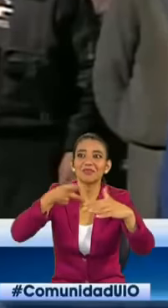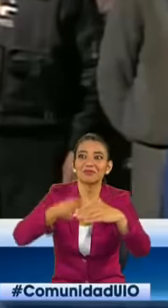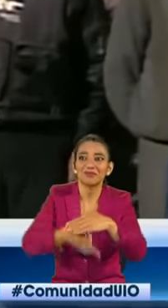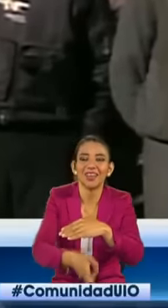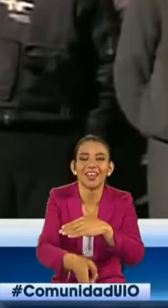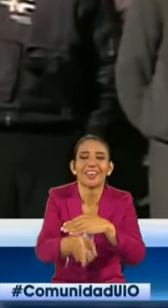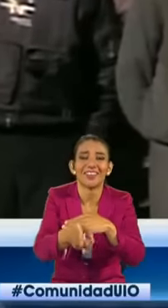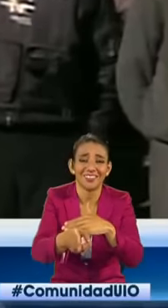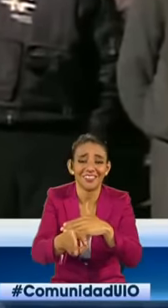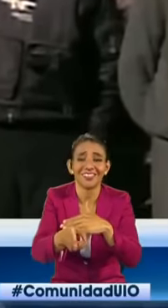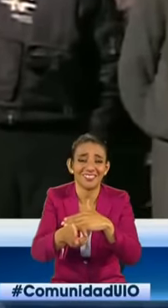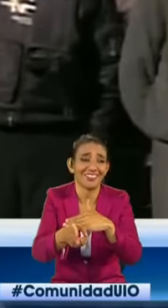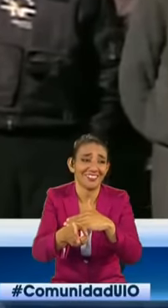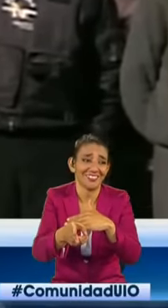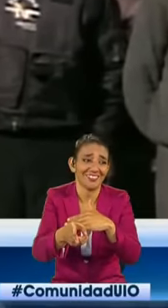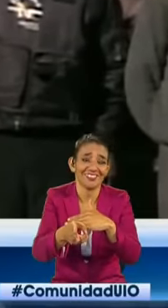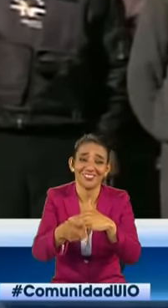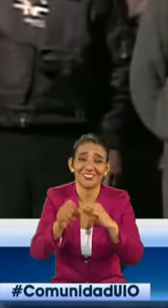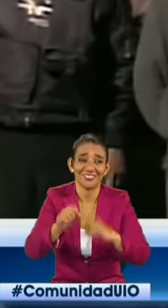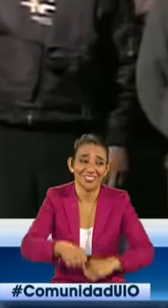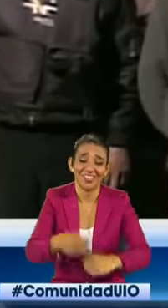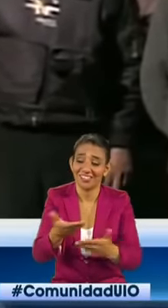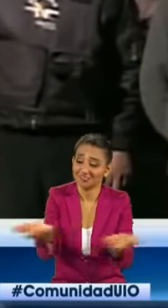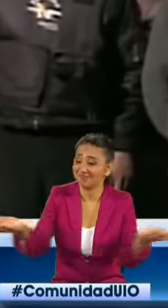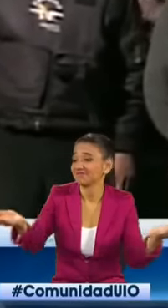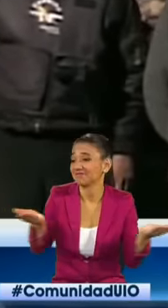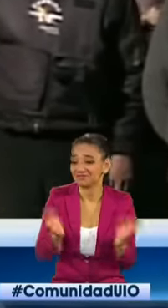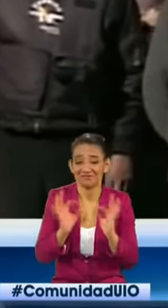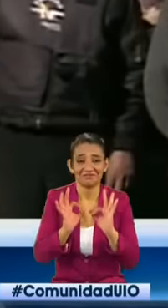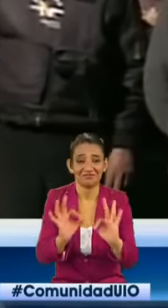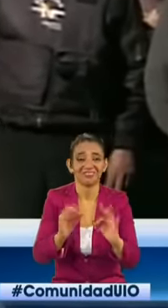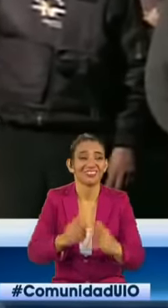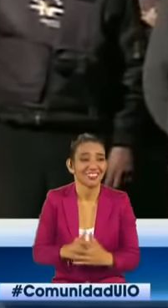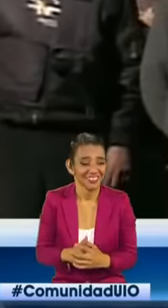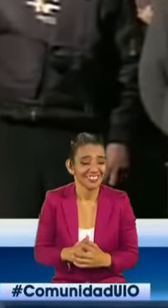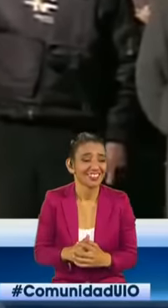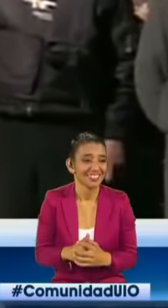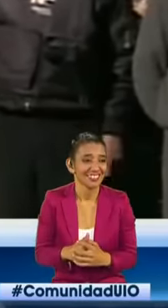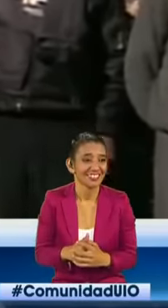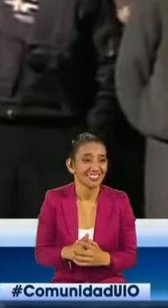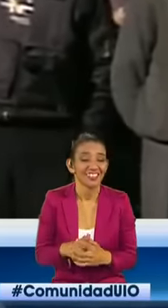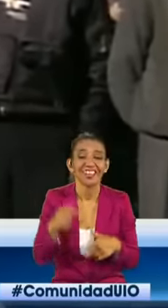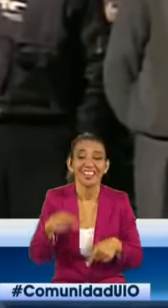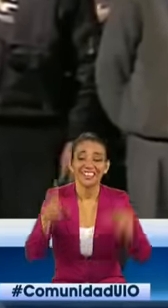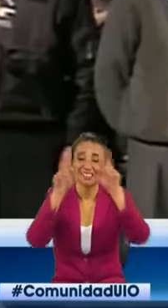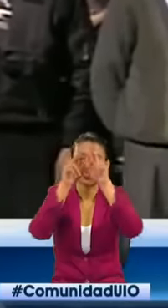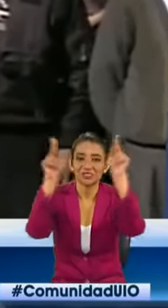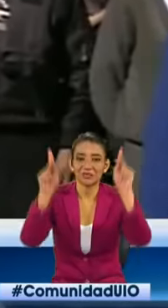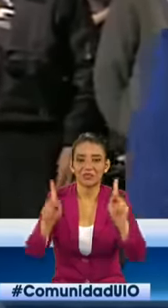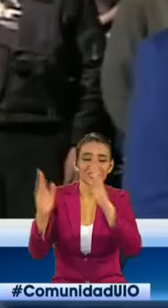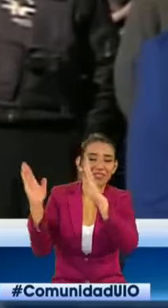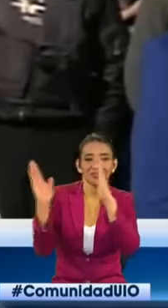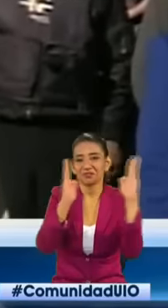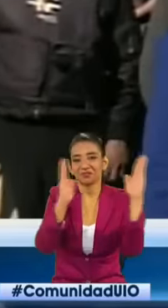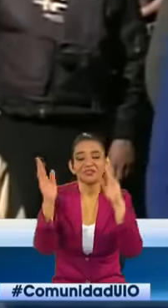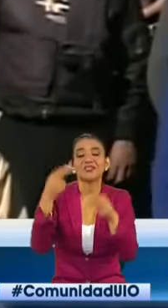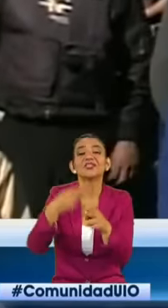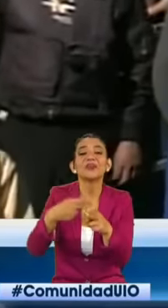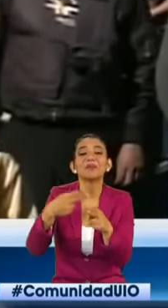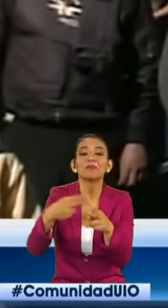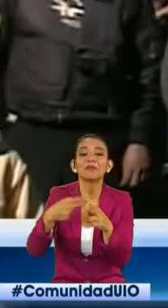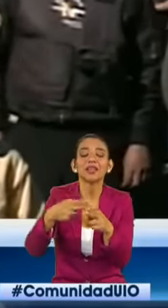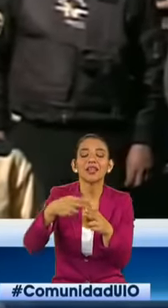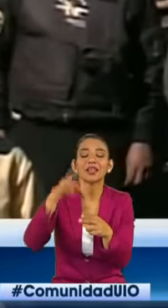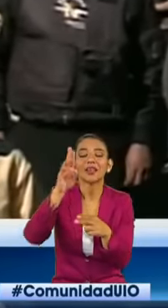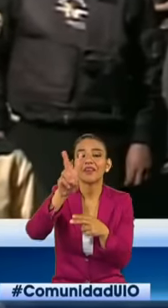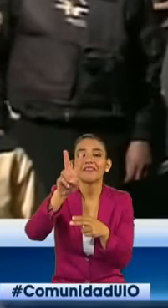justamente para mejorar la movilidad aquí en este sector. Se inaugura este puente provisional aquí, el puente Venecia 2, que va a beneficiar a varios